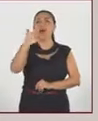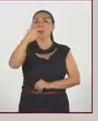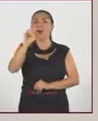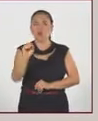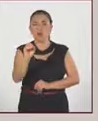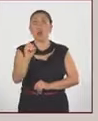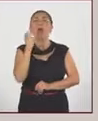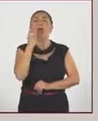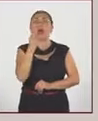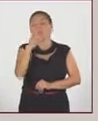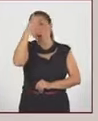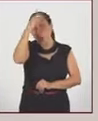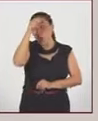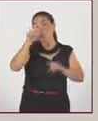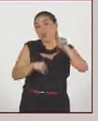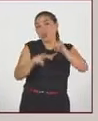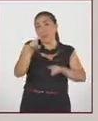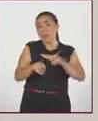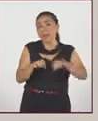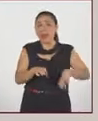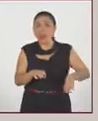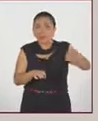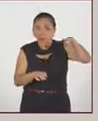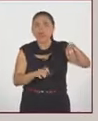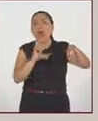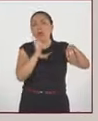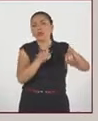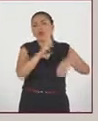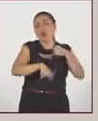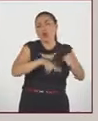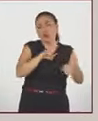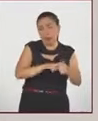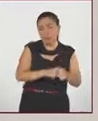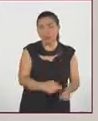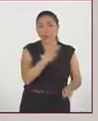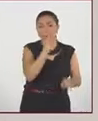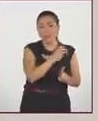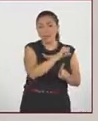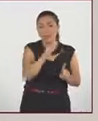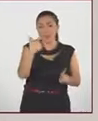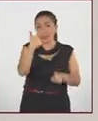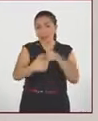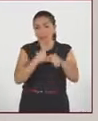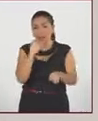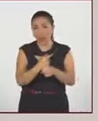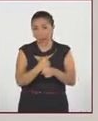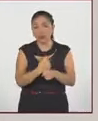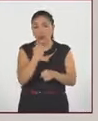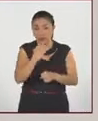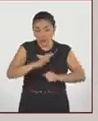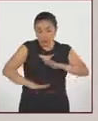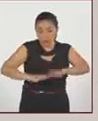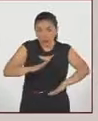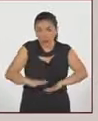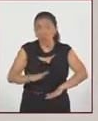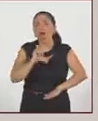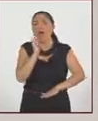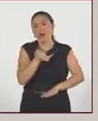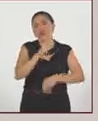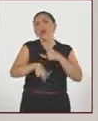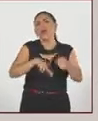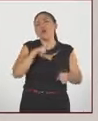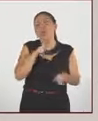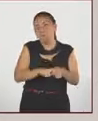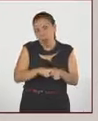podrían considerar normales. Entre los 3 y los 7 años la anteversión femoral podría ser normal hasta